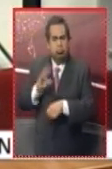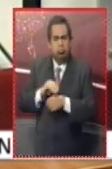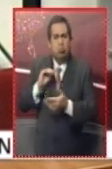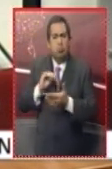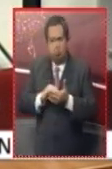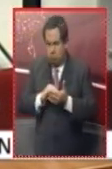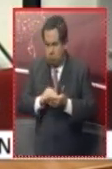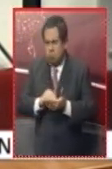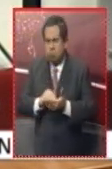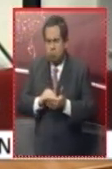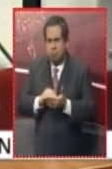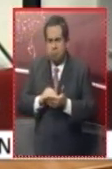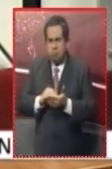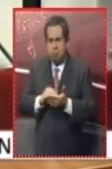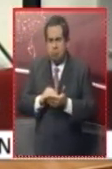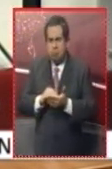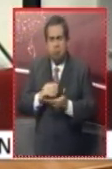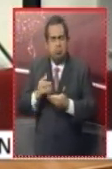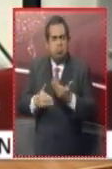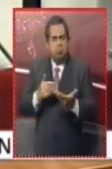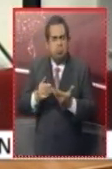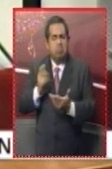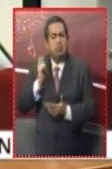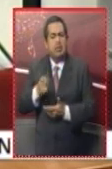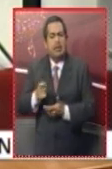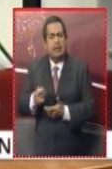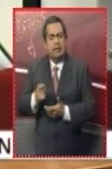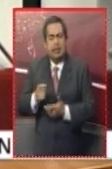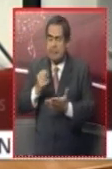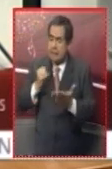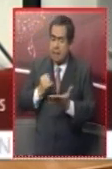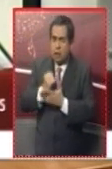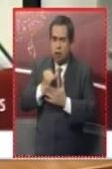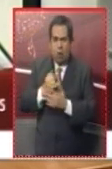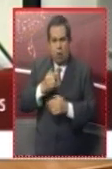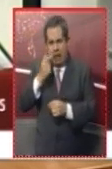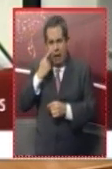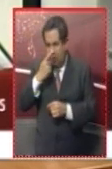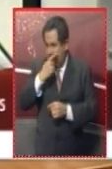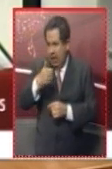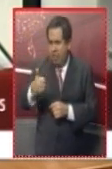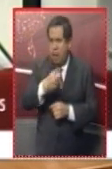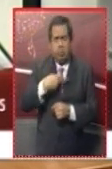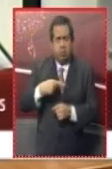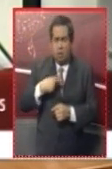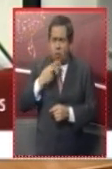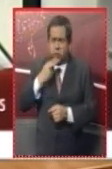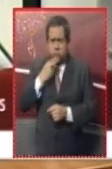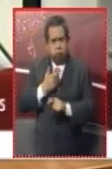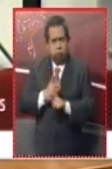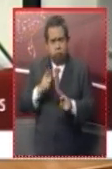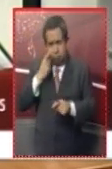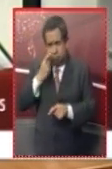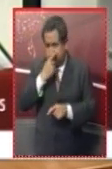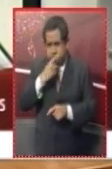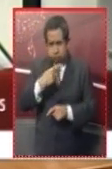establecer que es una decisión libre de las personas, me parece